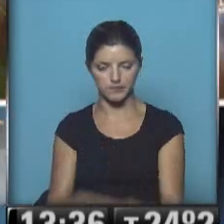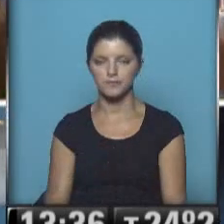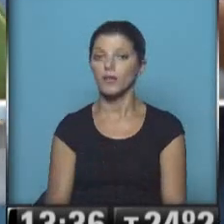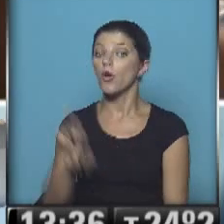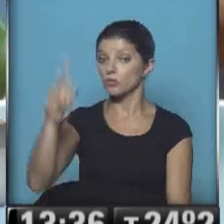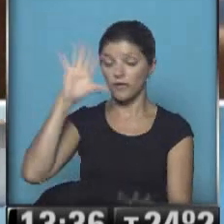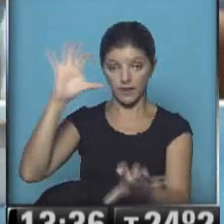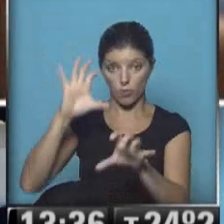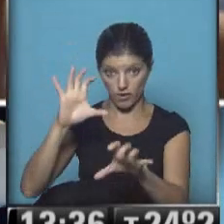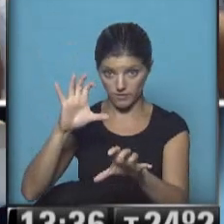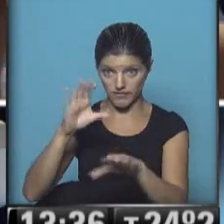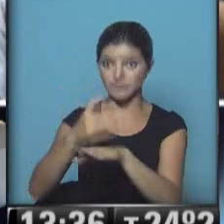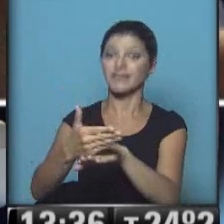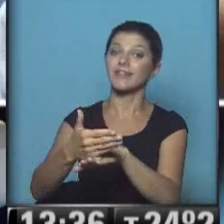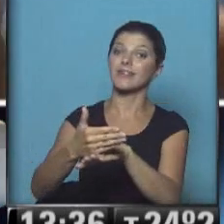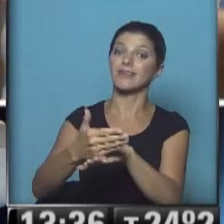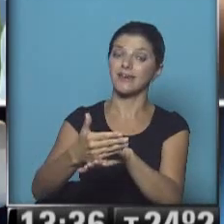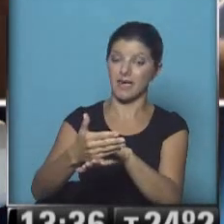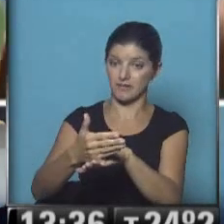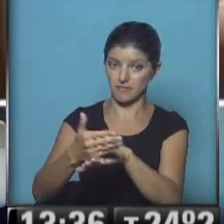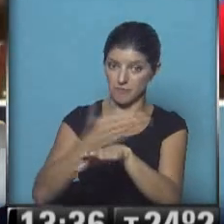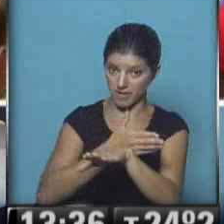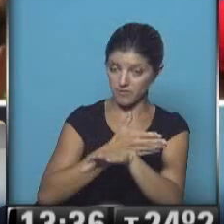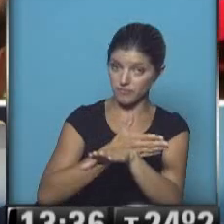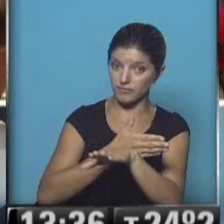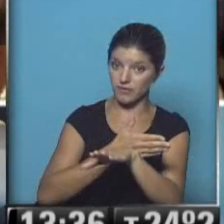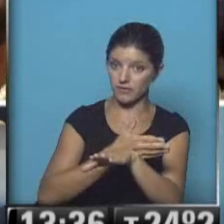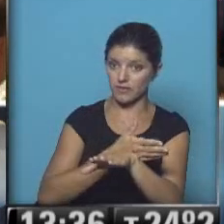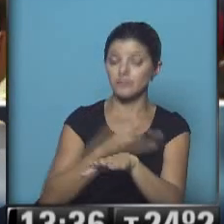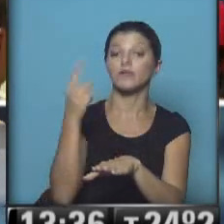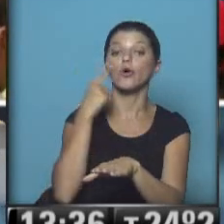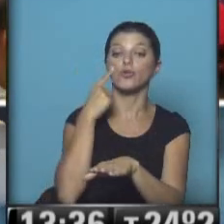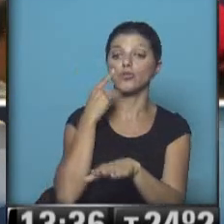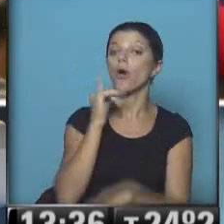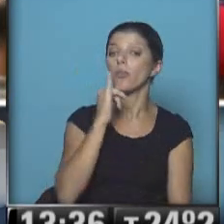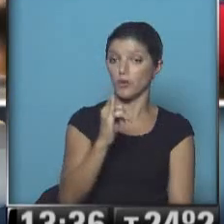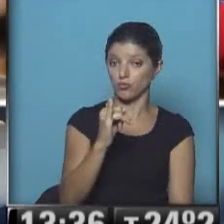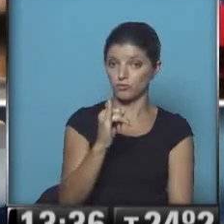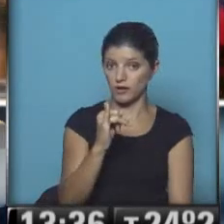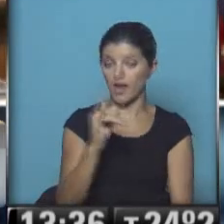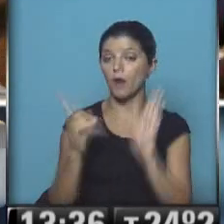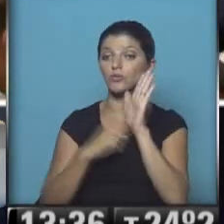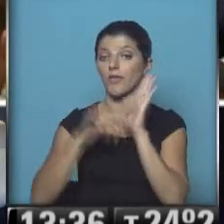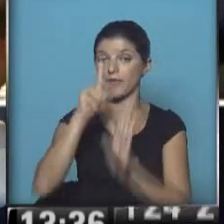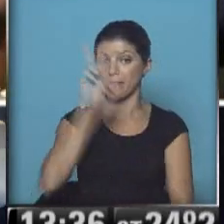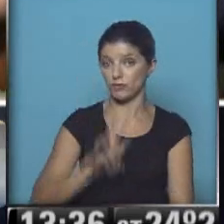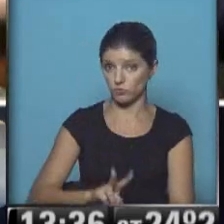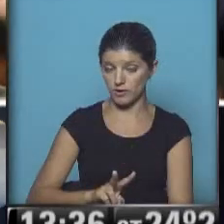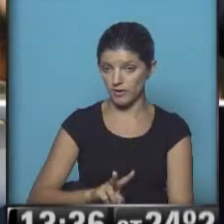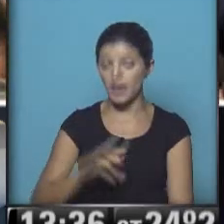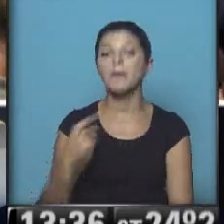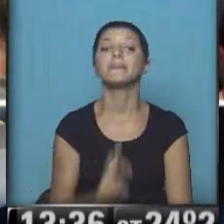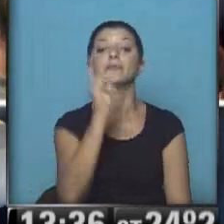previo a esto también se conoció por por denuncia de las autoridades de Venezuela quien primero lo hizo